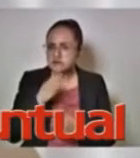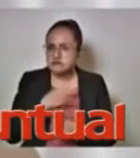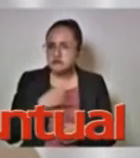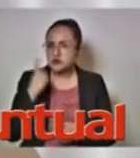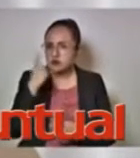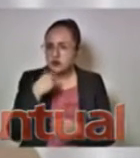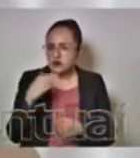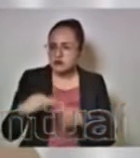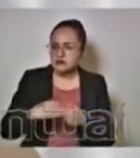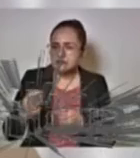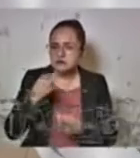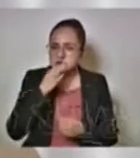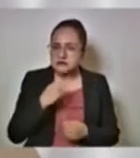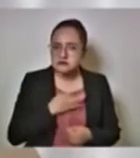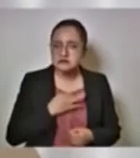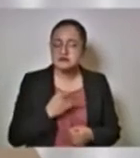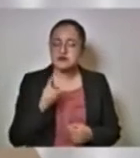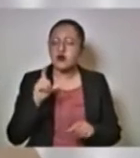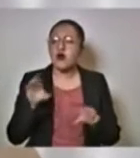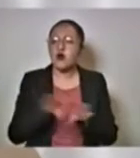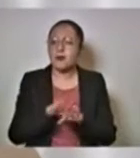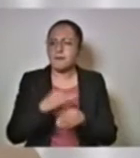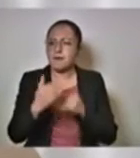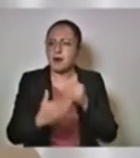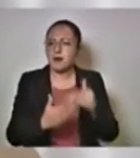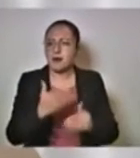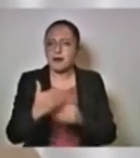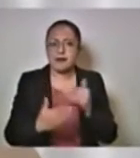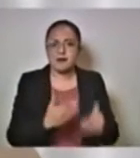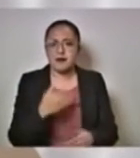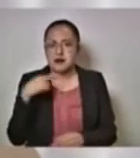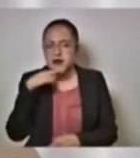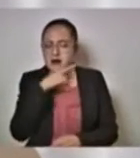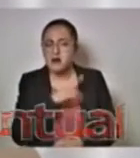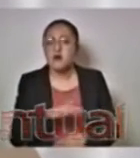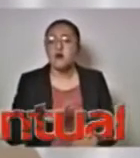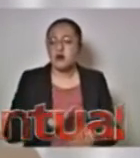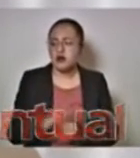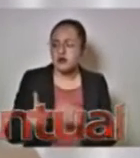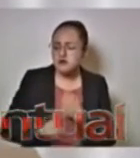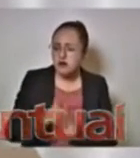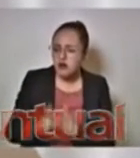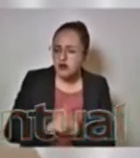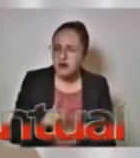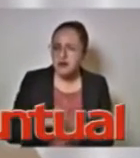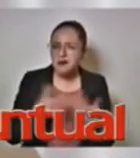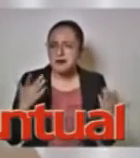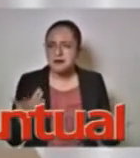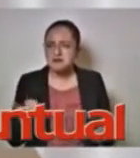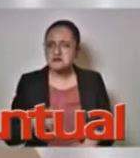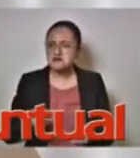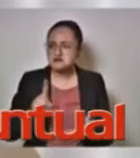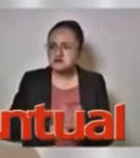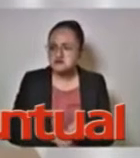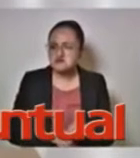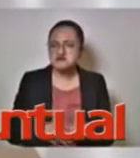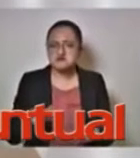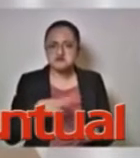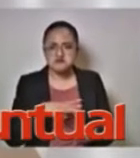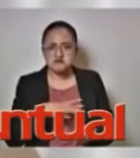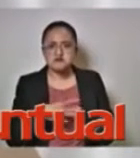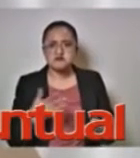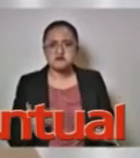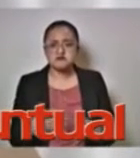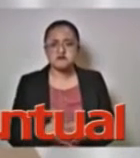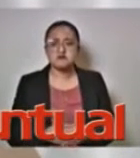de cómo van evolucionando las cosas y que problemas administrativos tenemos y qué